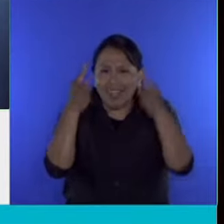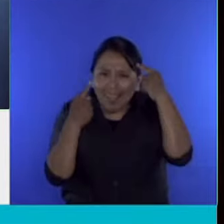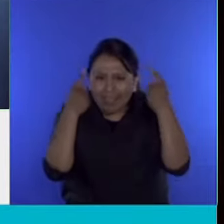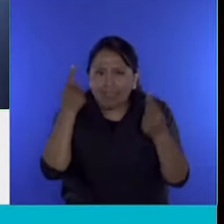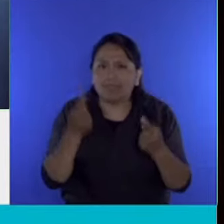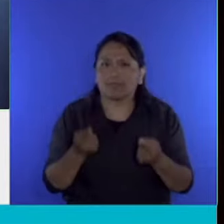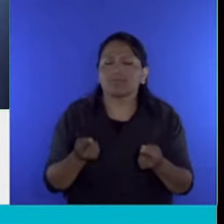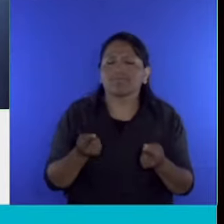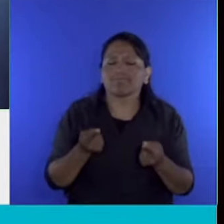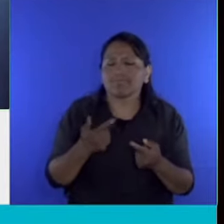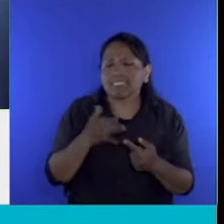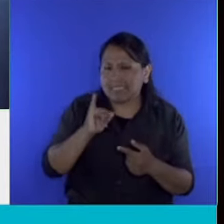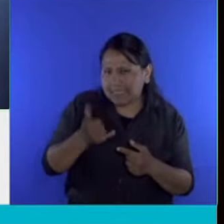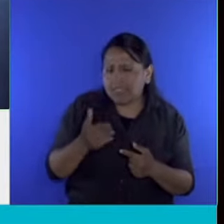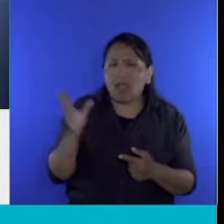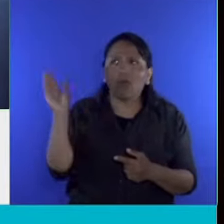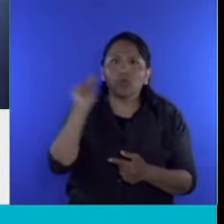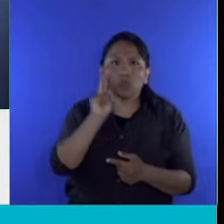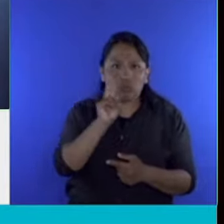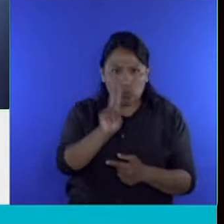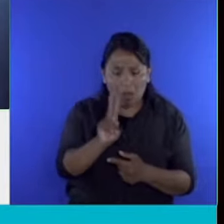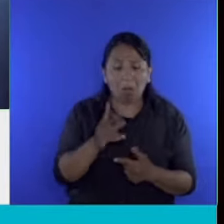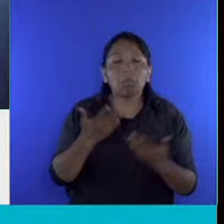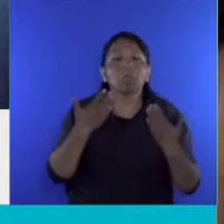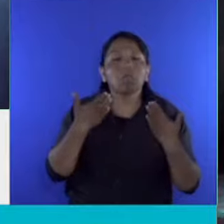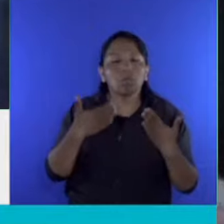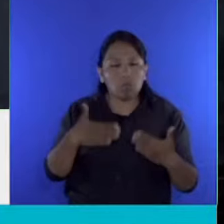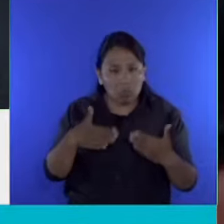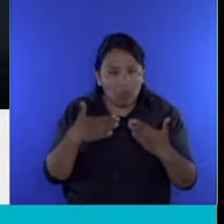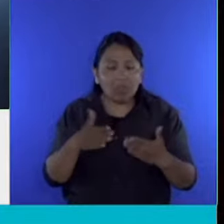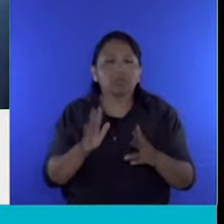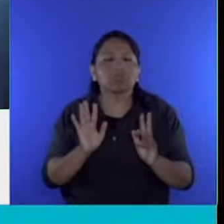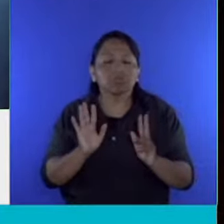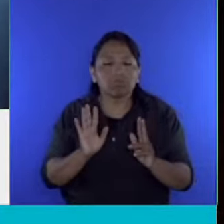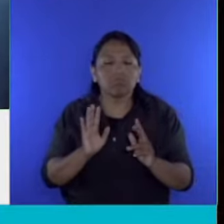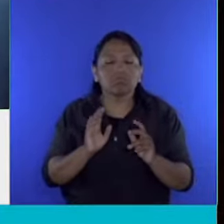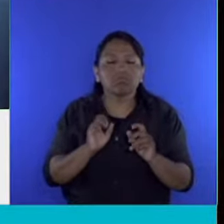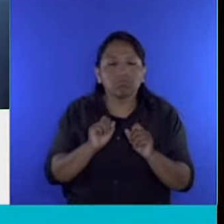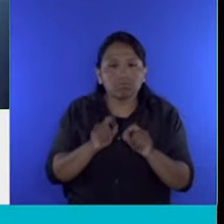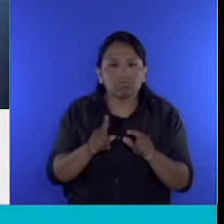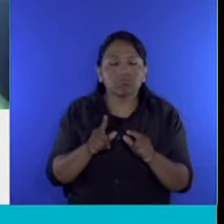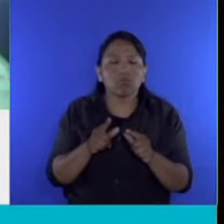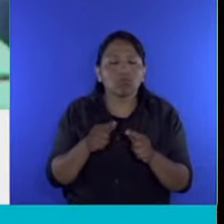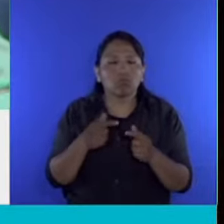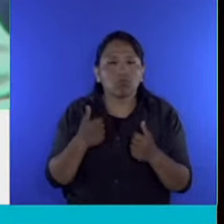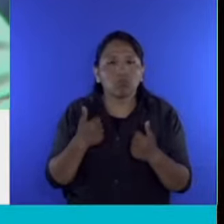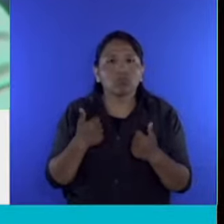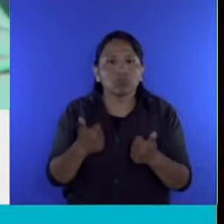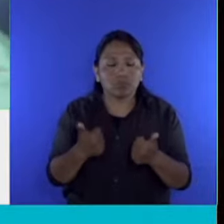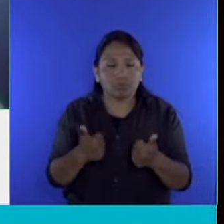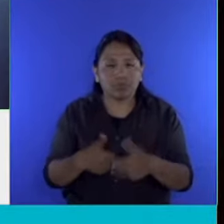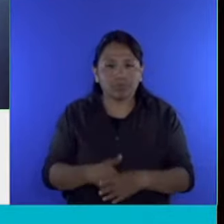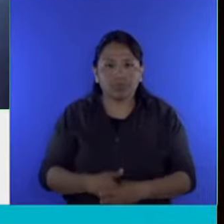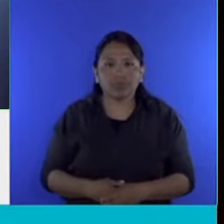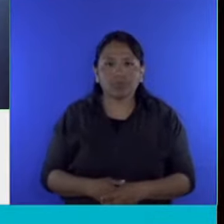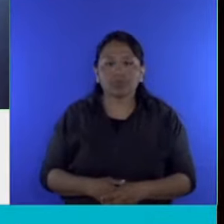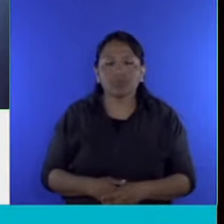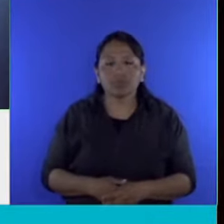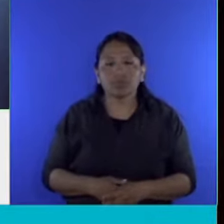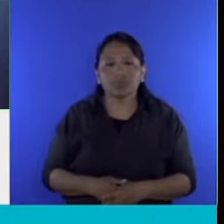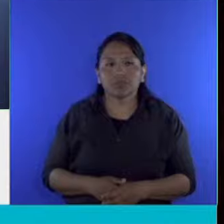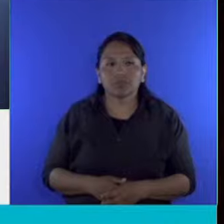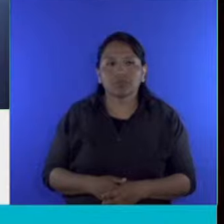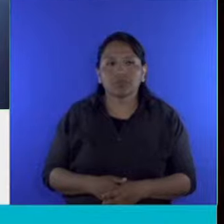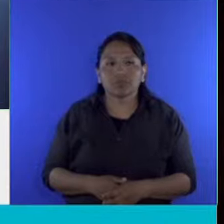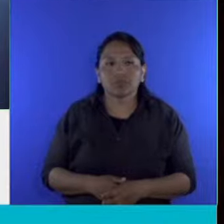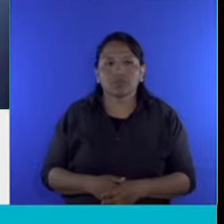y dentro de ellos El audiovisual posiblemente como su herramienta más poderosa